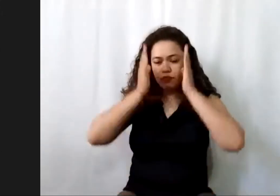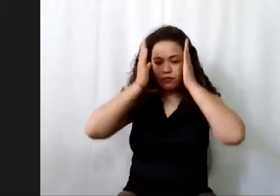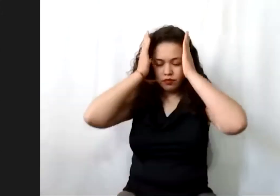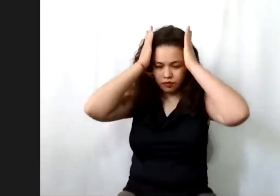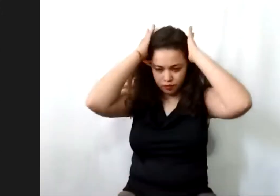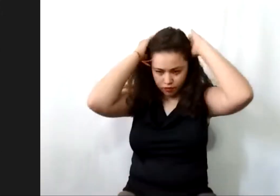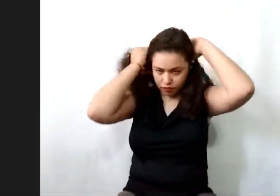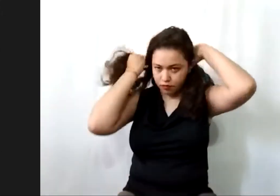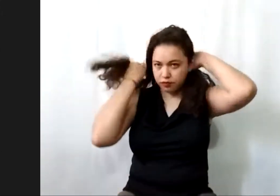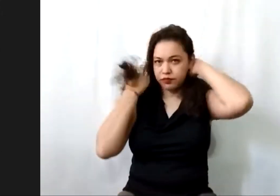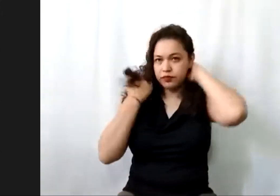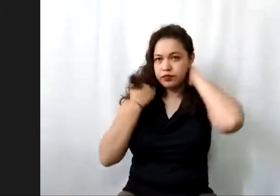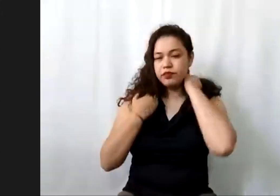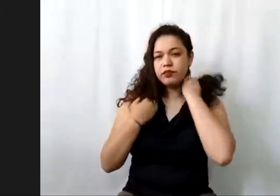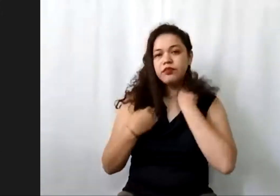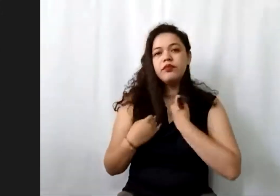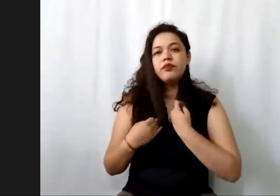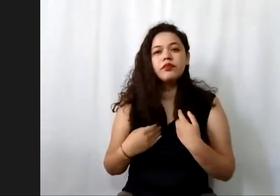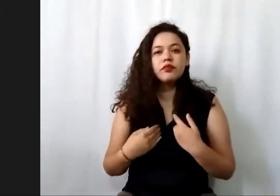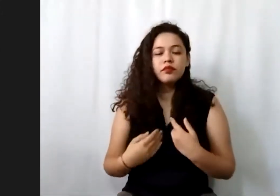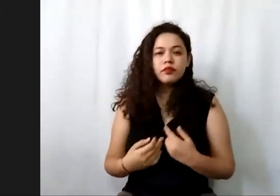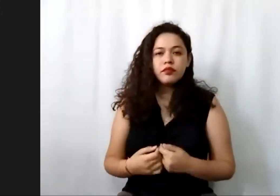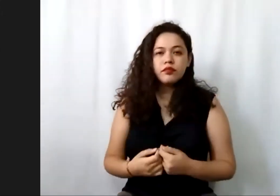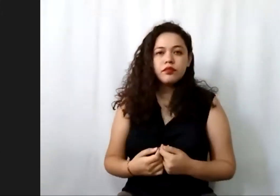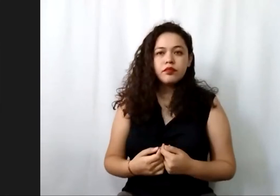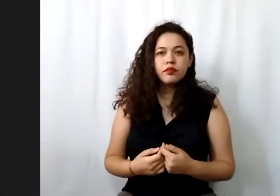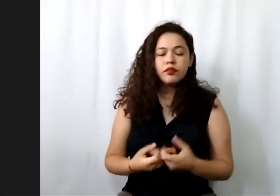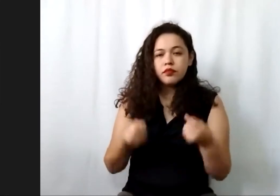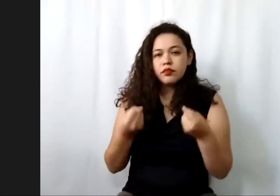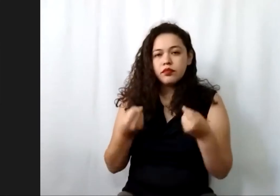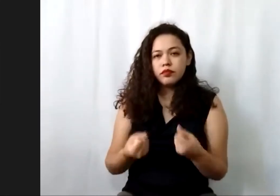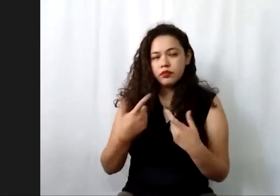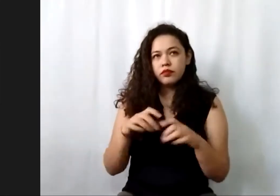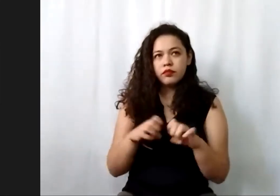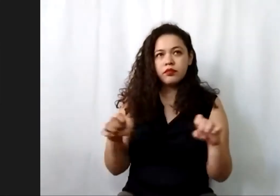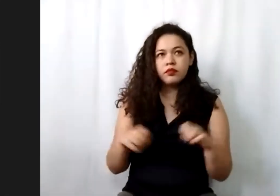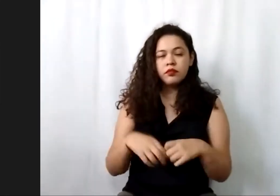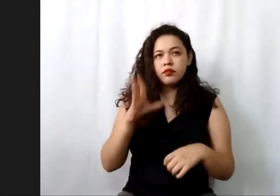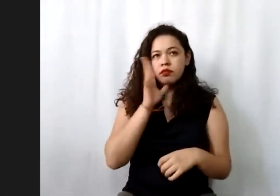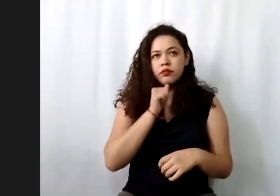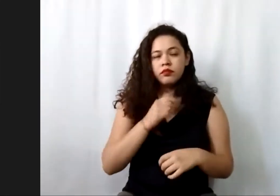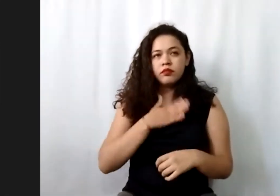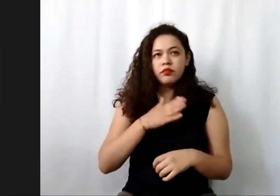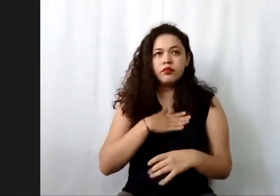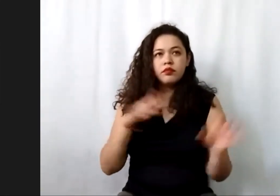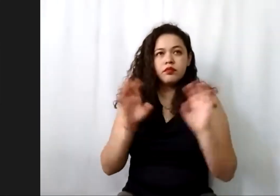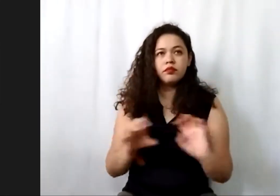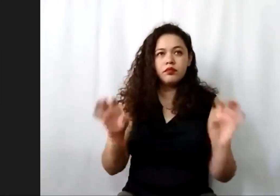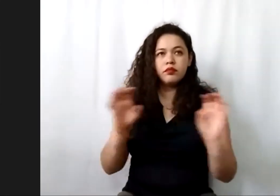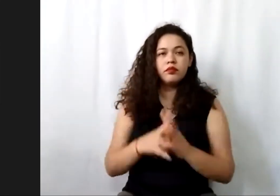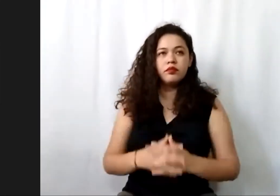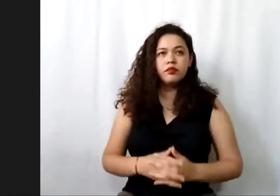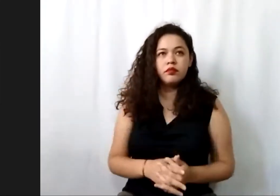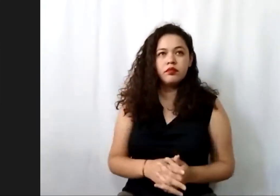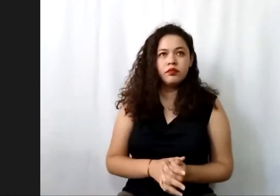No me lo está permitiendo la parte de seguridad del equipo, de mi equipo. Ah, ¿de su equipo? Sí, a lo